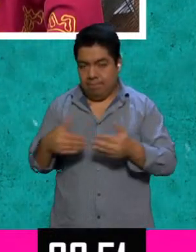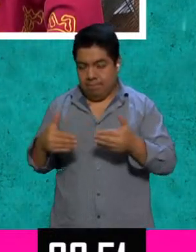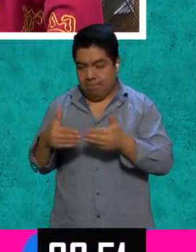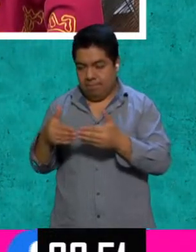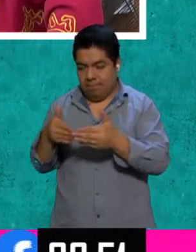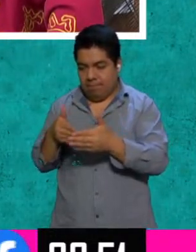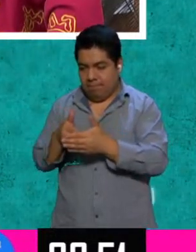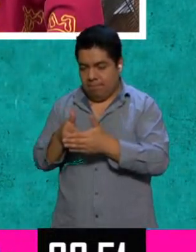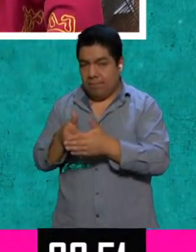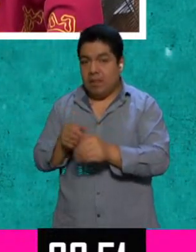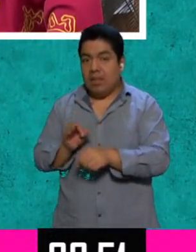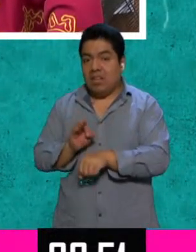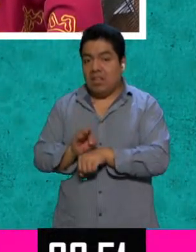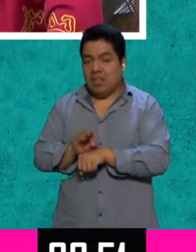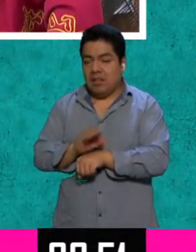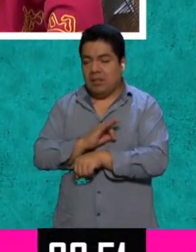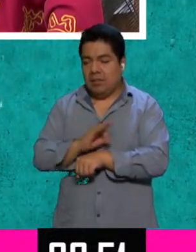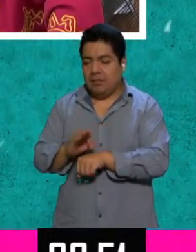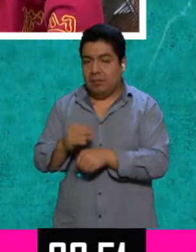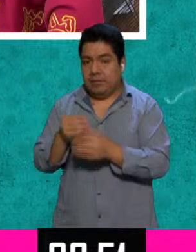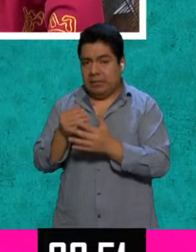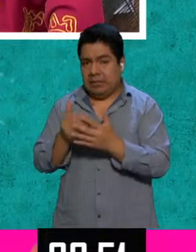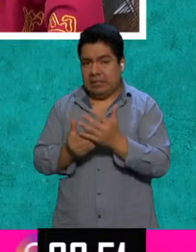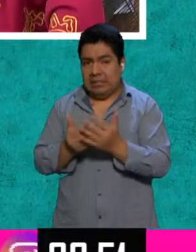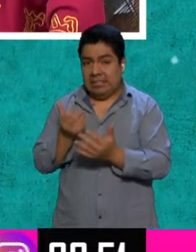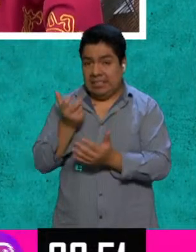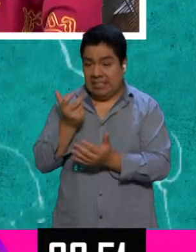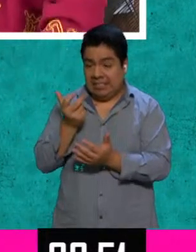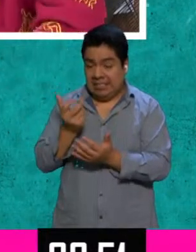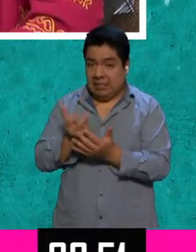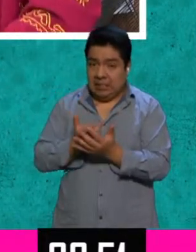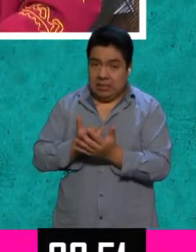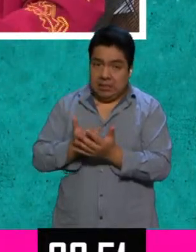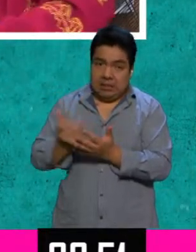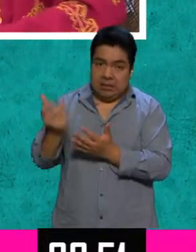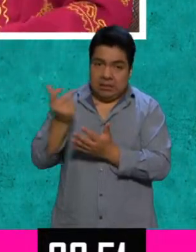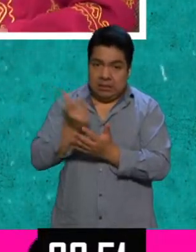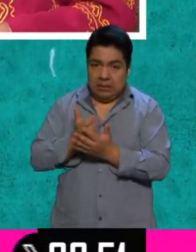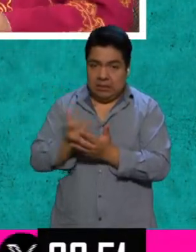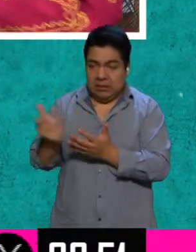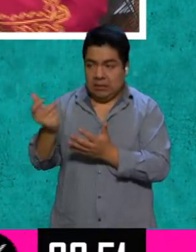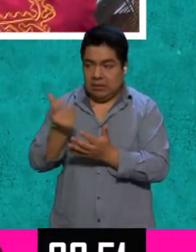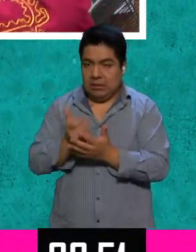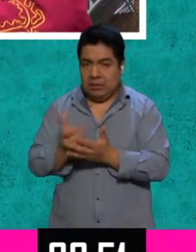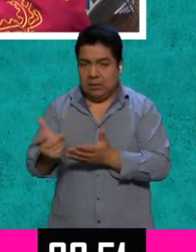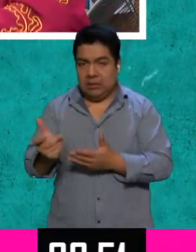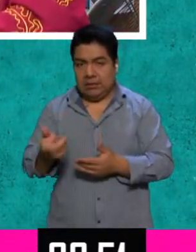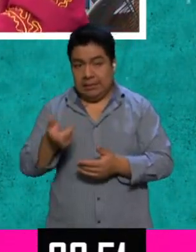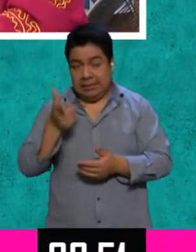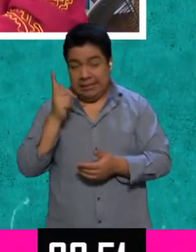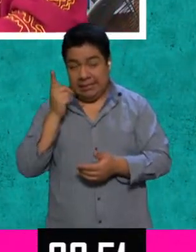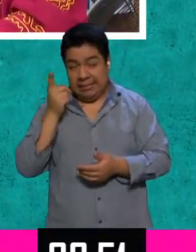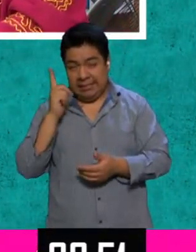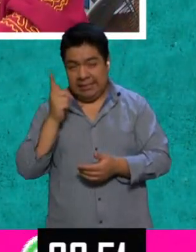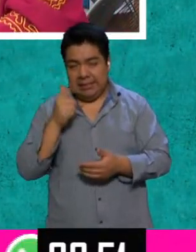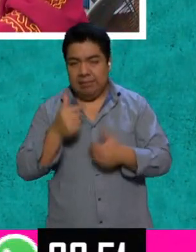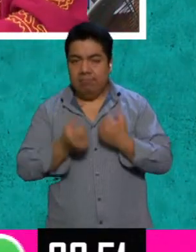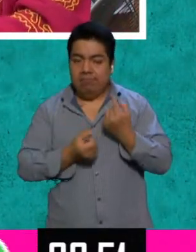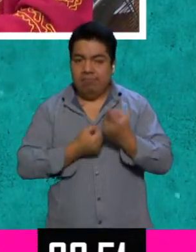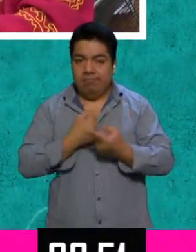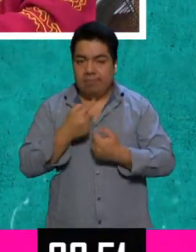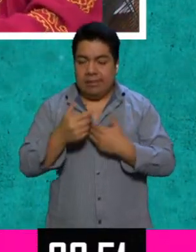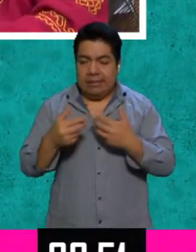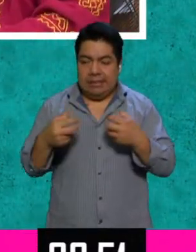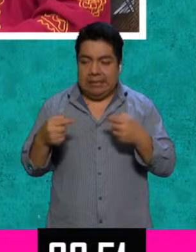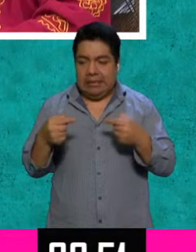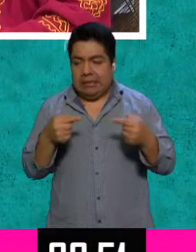que les permitió operar. Oye, y harto varo que regresen, ¿no? Sí, que se lo queden. Es posible que tengamos momentos de